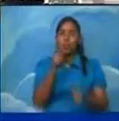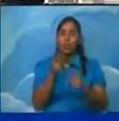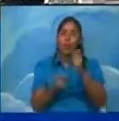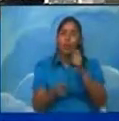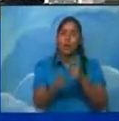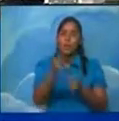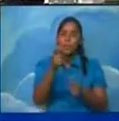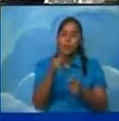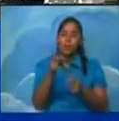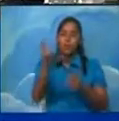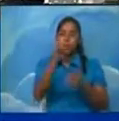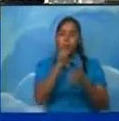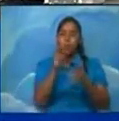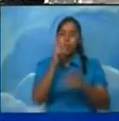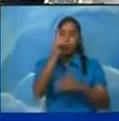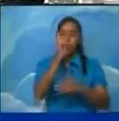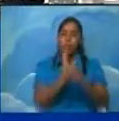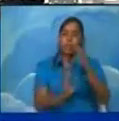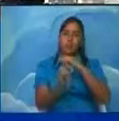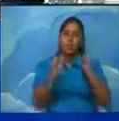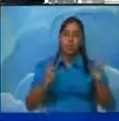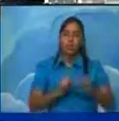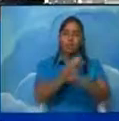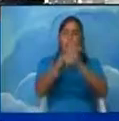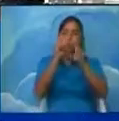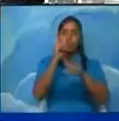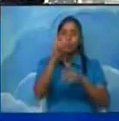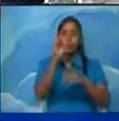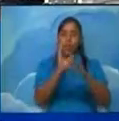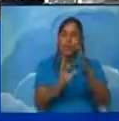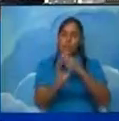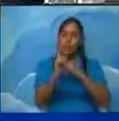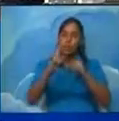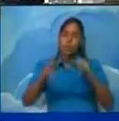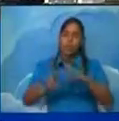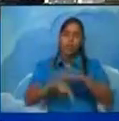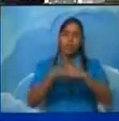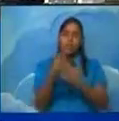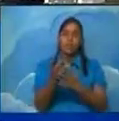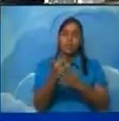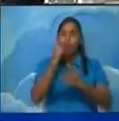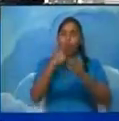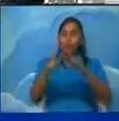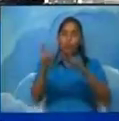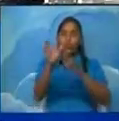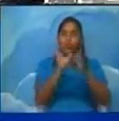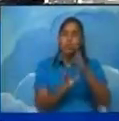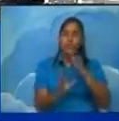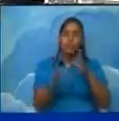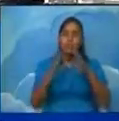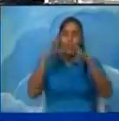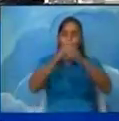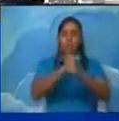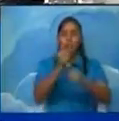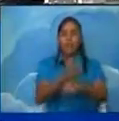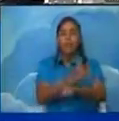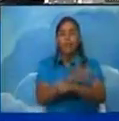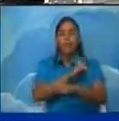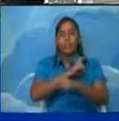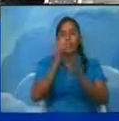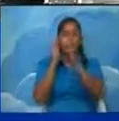sistemáticamente. Lea un capítulo en la mañana, un capítulo al mediodía, otro capítulo en la noche antes de